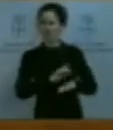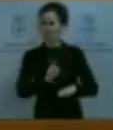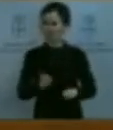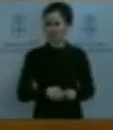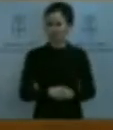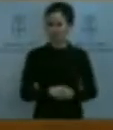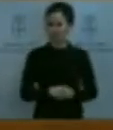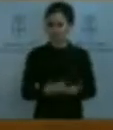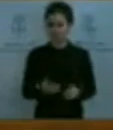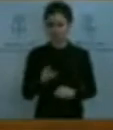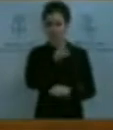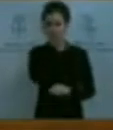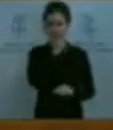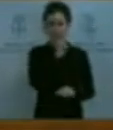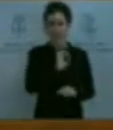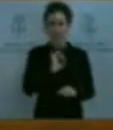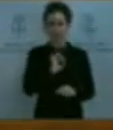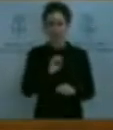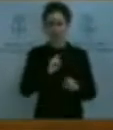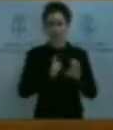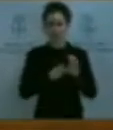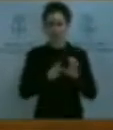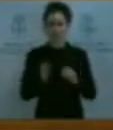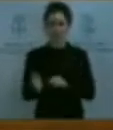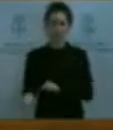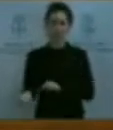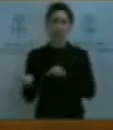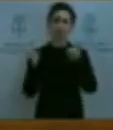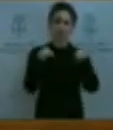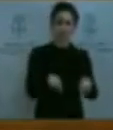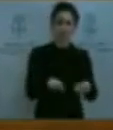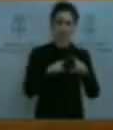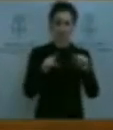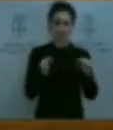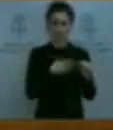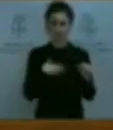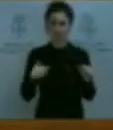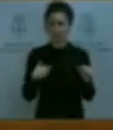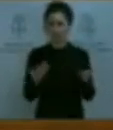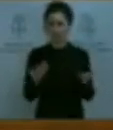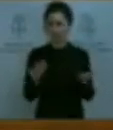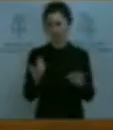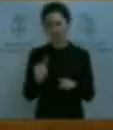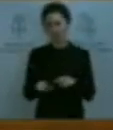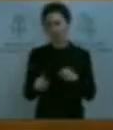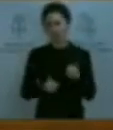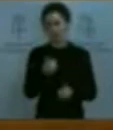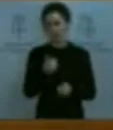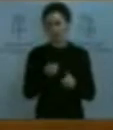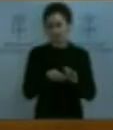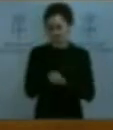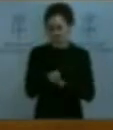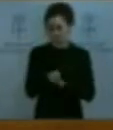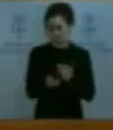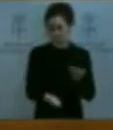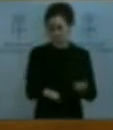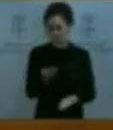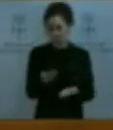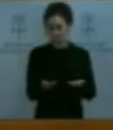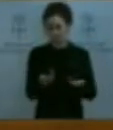venir a Asturias, que bienvenido sea, no tenga la misma prueba de acceso a la universidad que un alumno que vive en Gijón. No tiene ningún